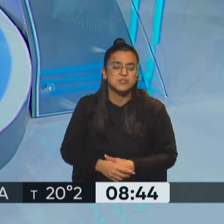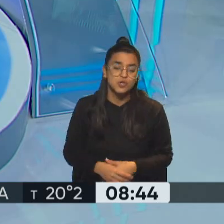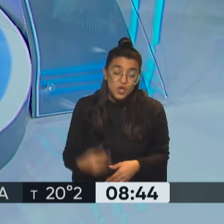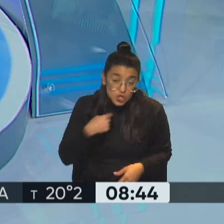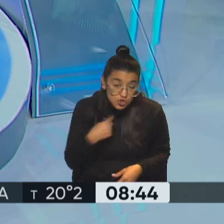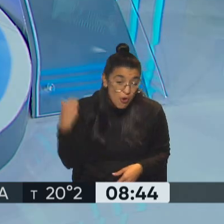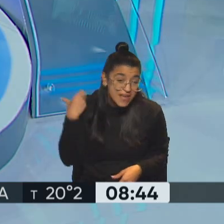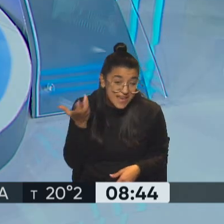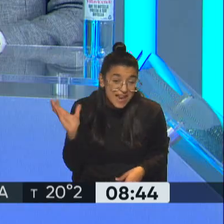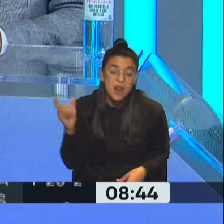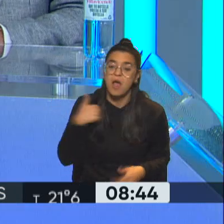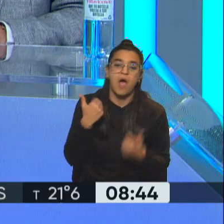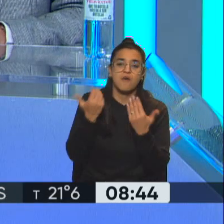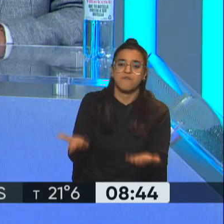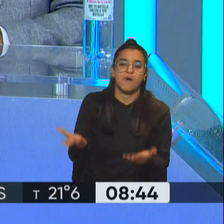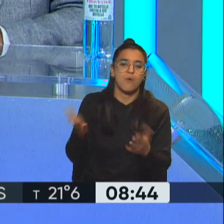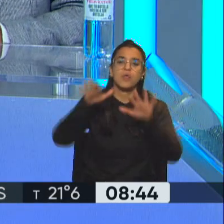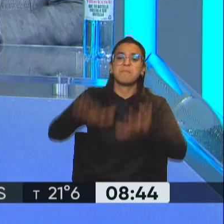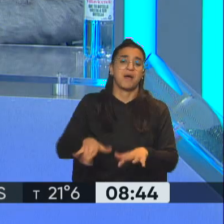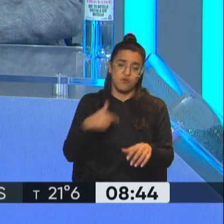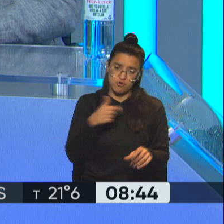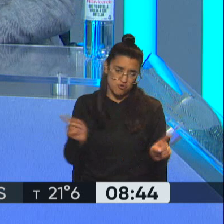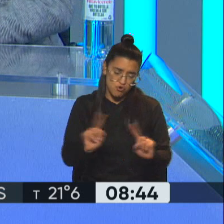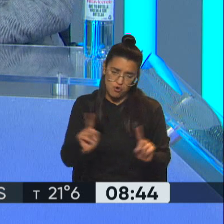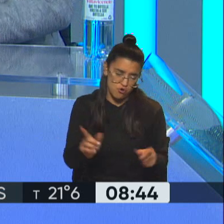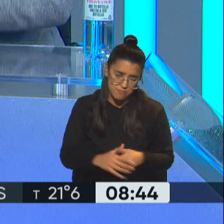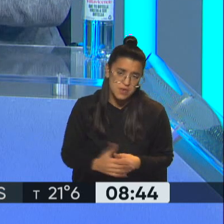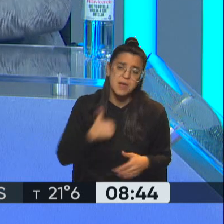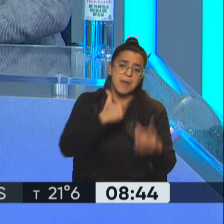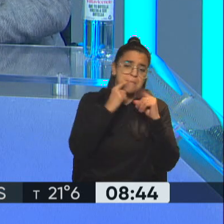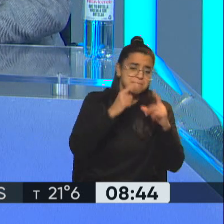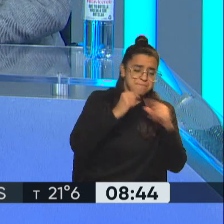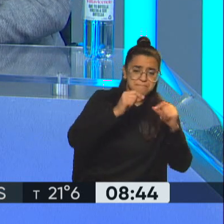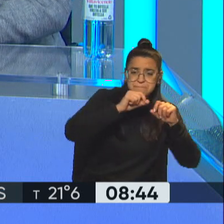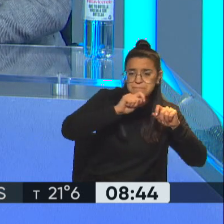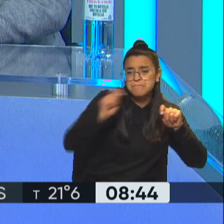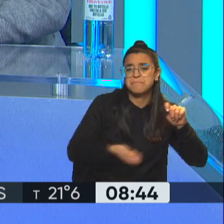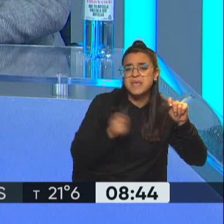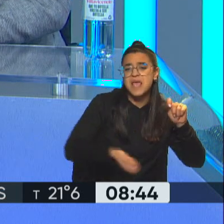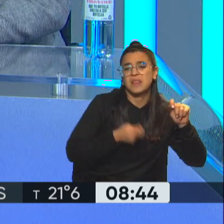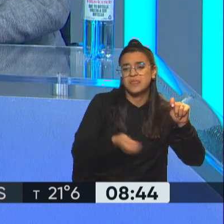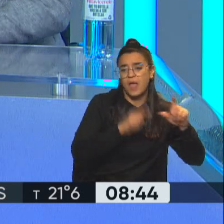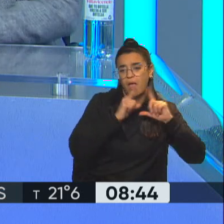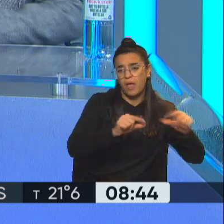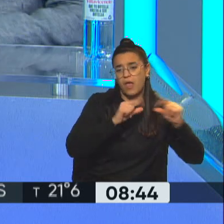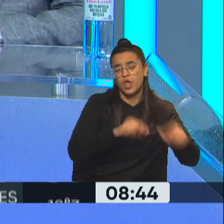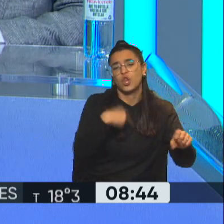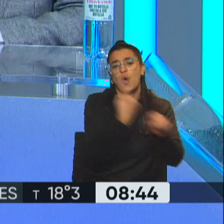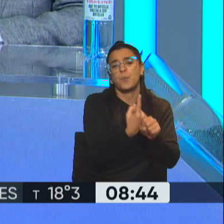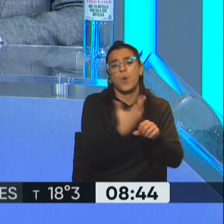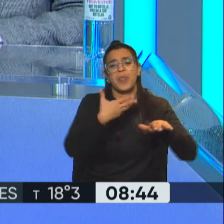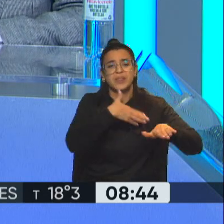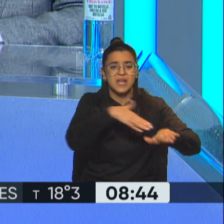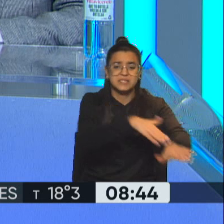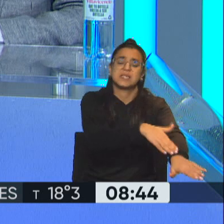Yo en general no estoy a favor de las medidas de fuerza, ni de los piquetes que te impiden transitar